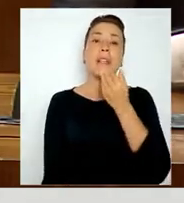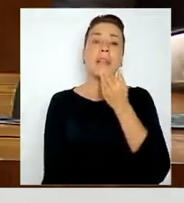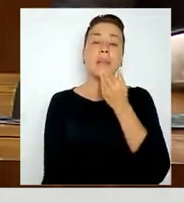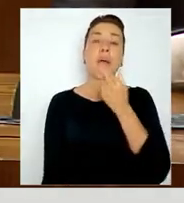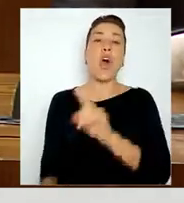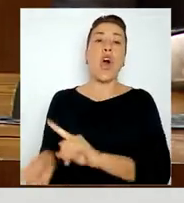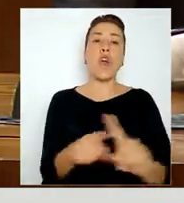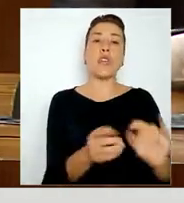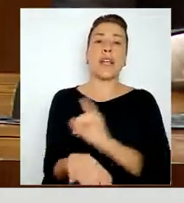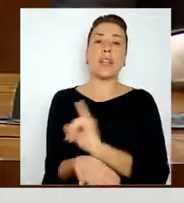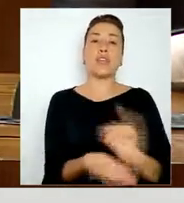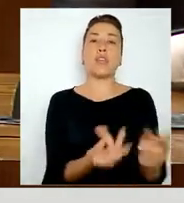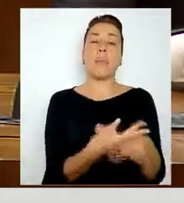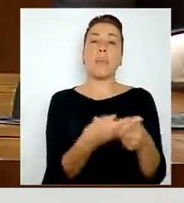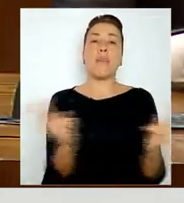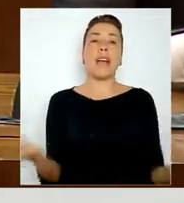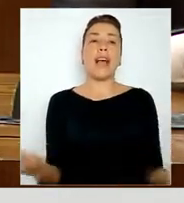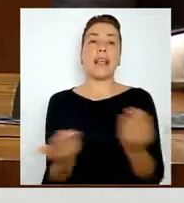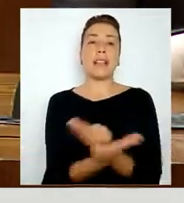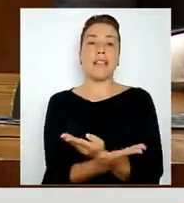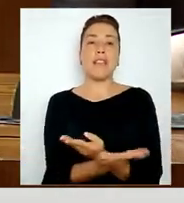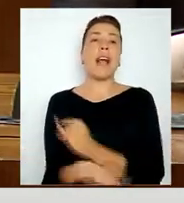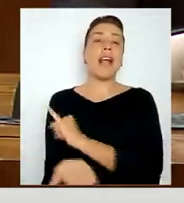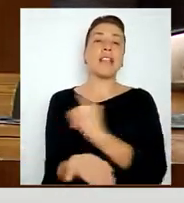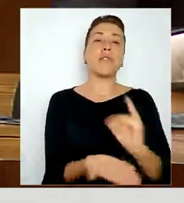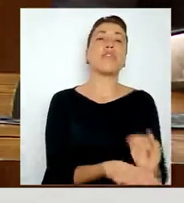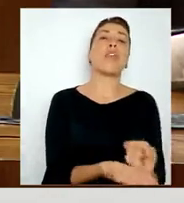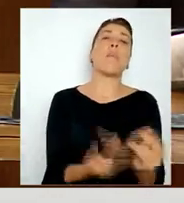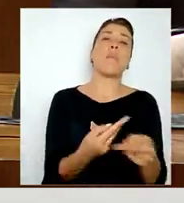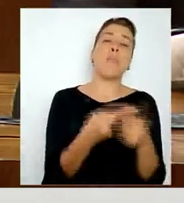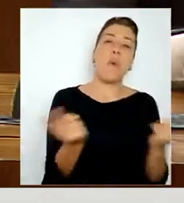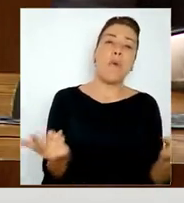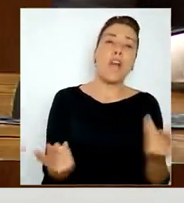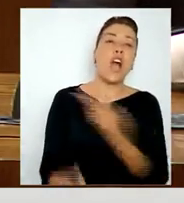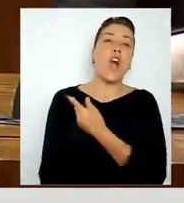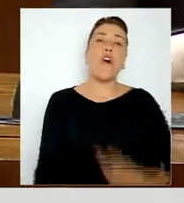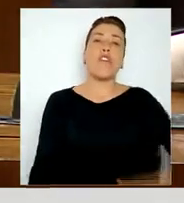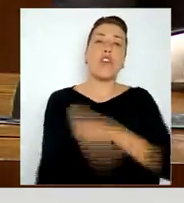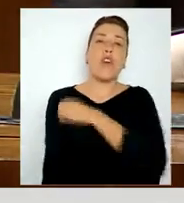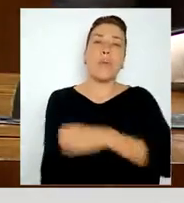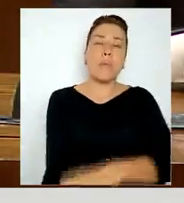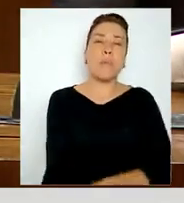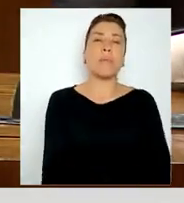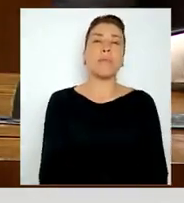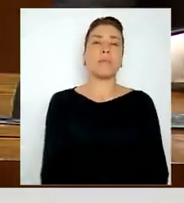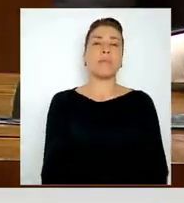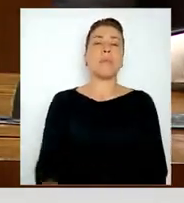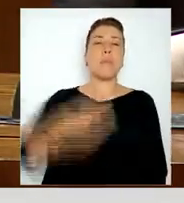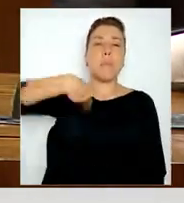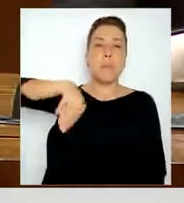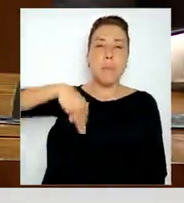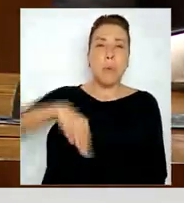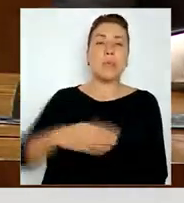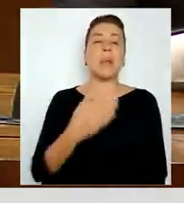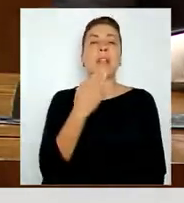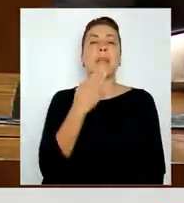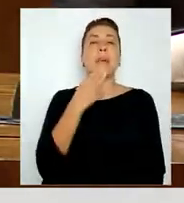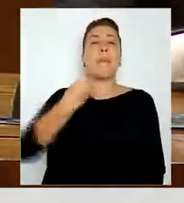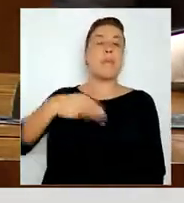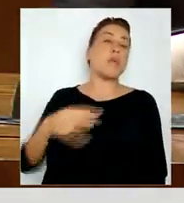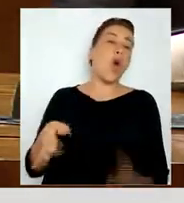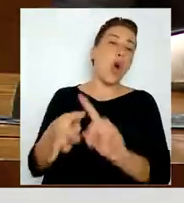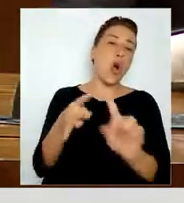a transferencia entre instituciones públicas entre los gobiernos regionales de los municipios entre los municipios etcétera entre